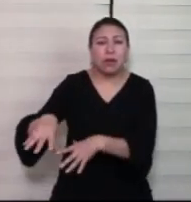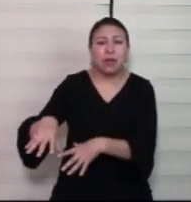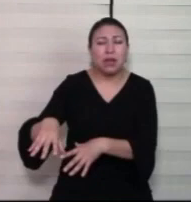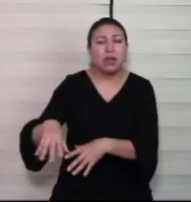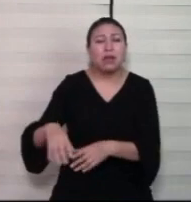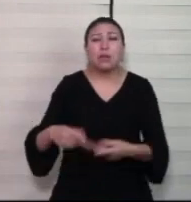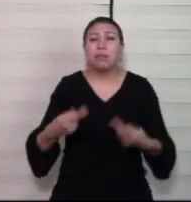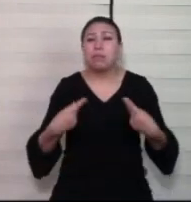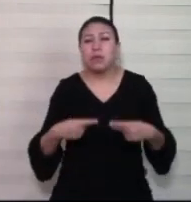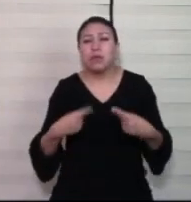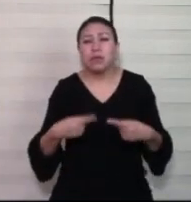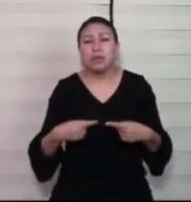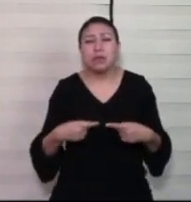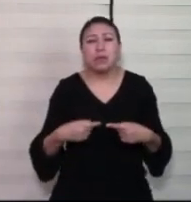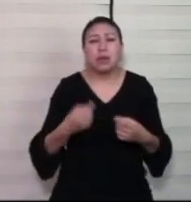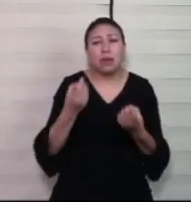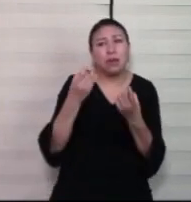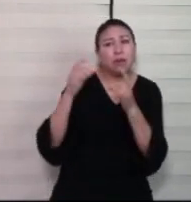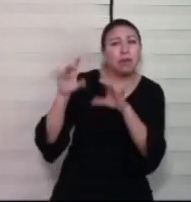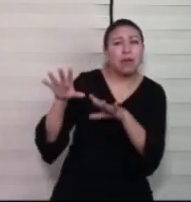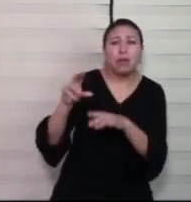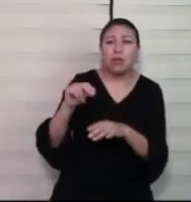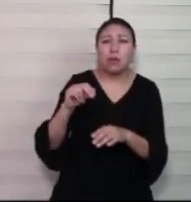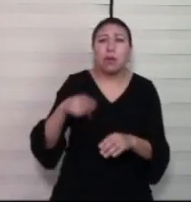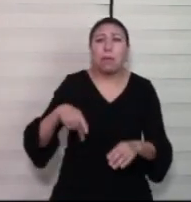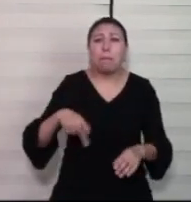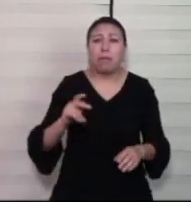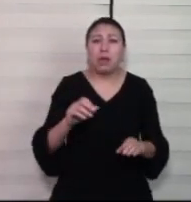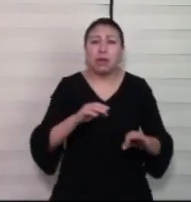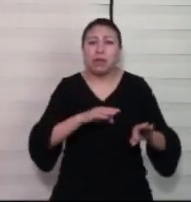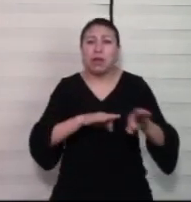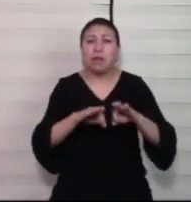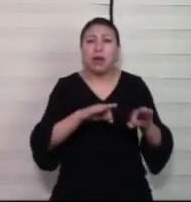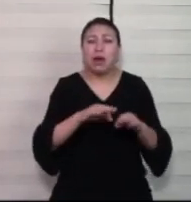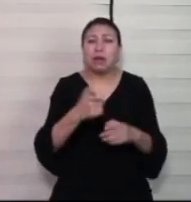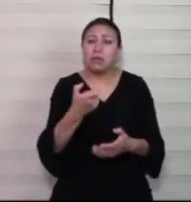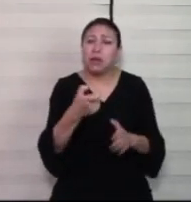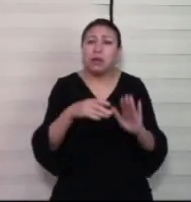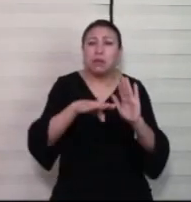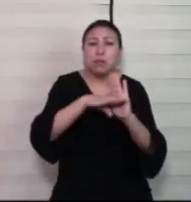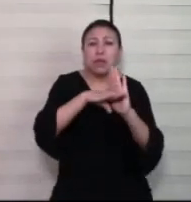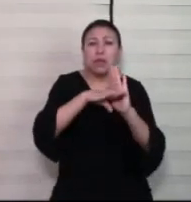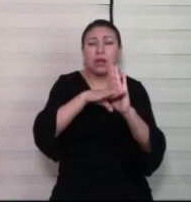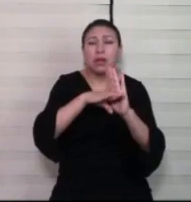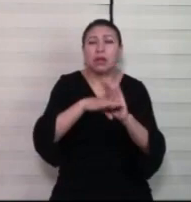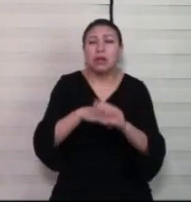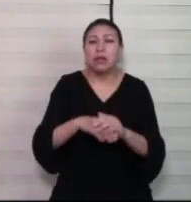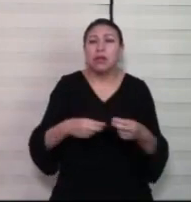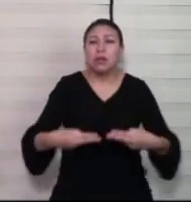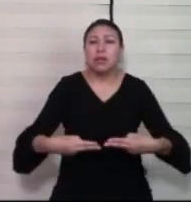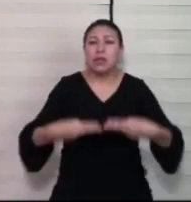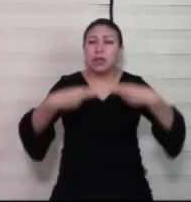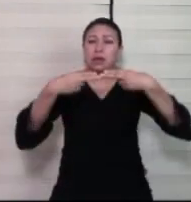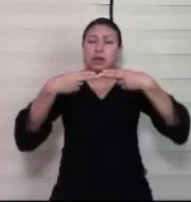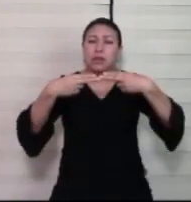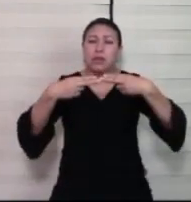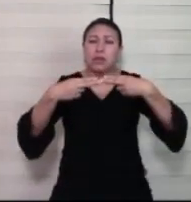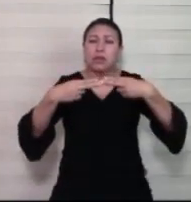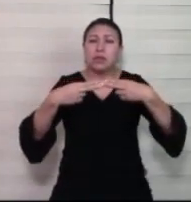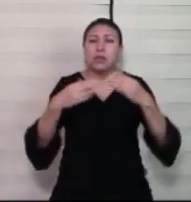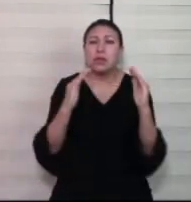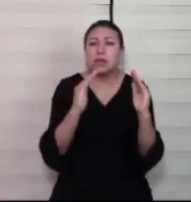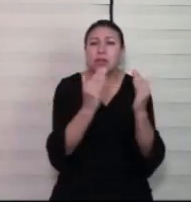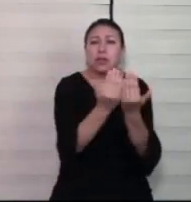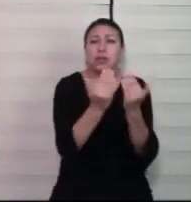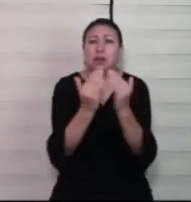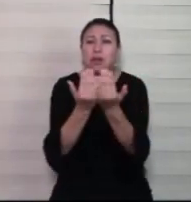personas que no los despidieron, pero tuvieron que trabajar con mitad de sueldo, negocios que no pudieron seguir porque no